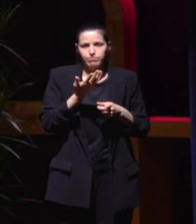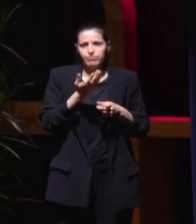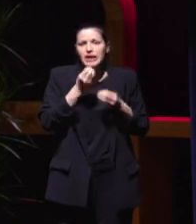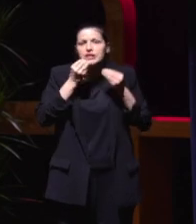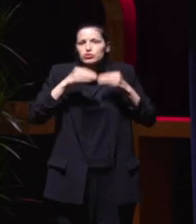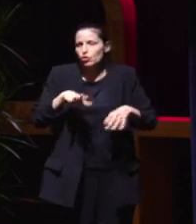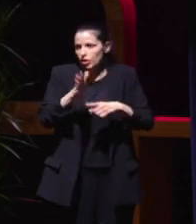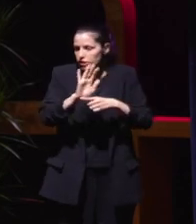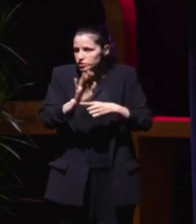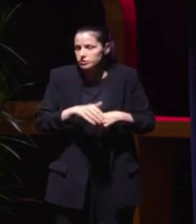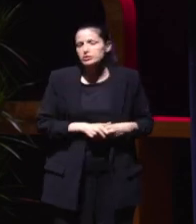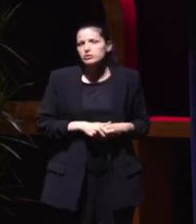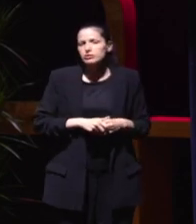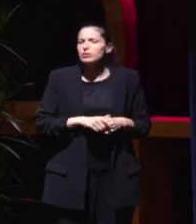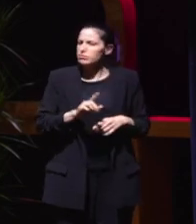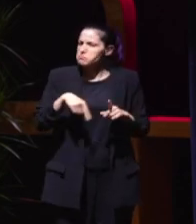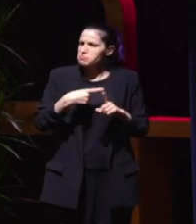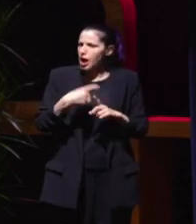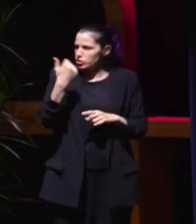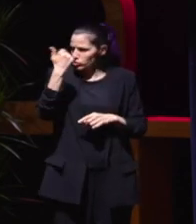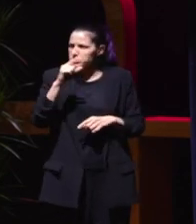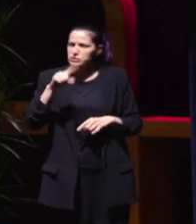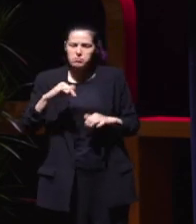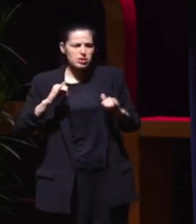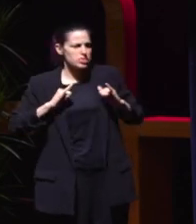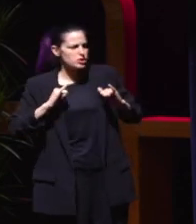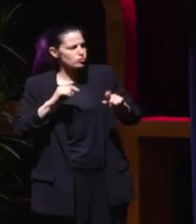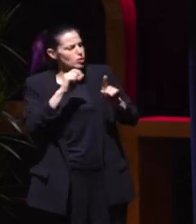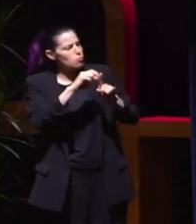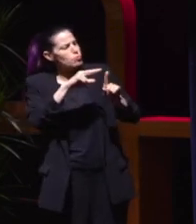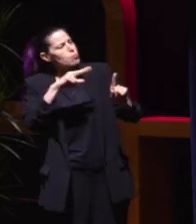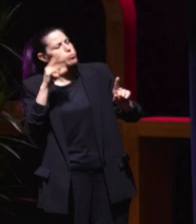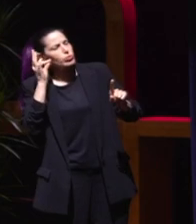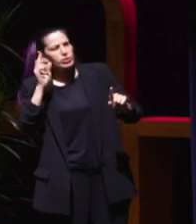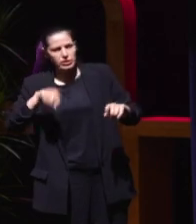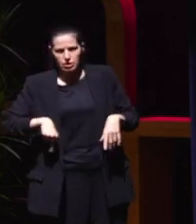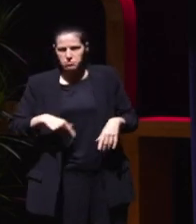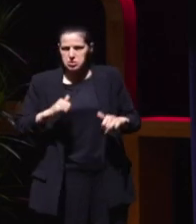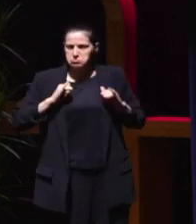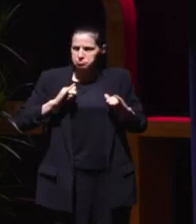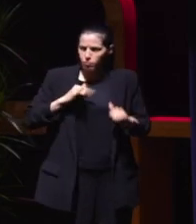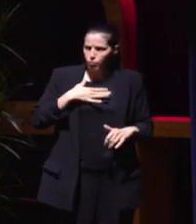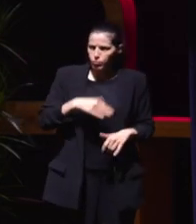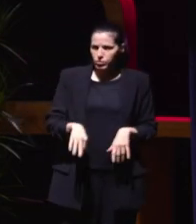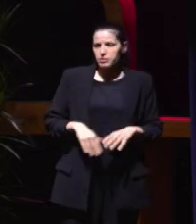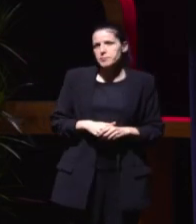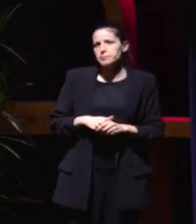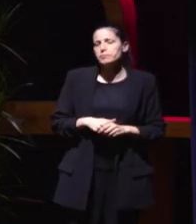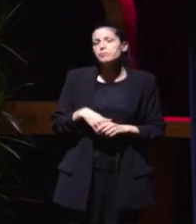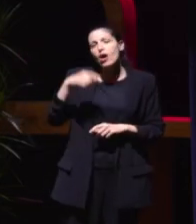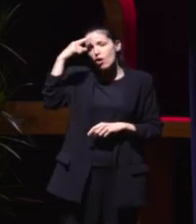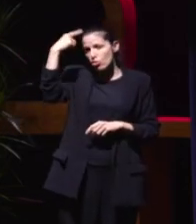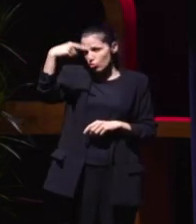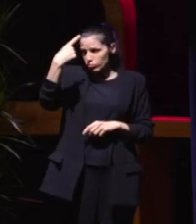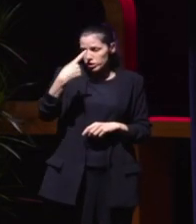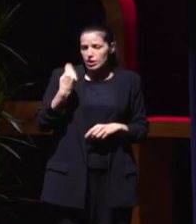viendo los hombres también disfrutan de esas nuevos miradas de esos nuevos ángulos y en este documental se